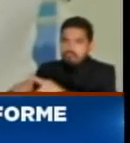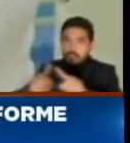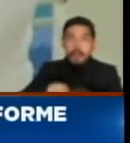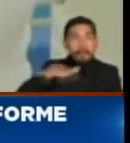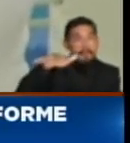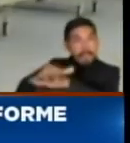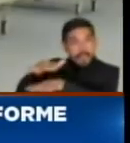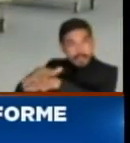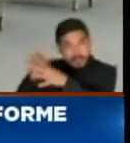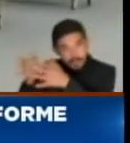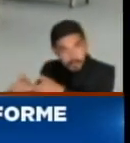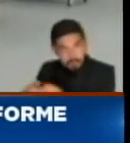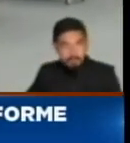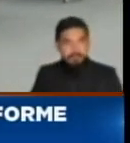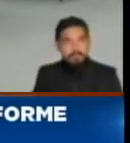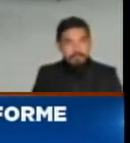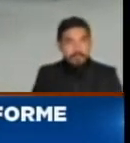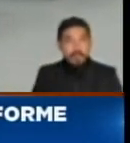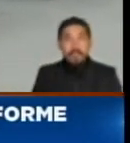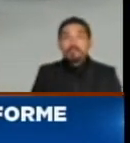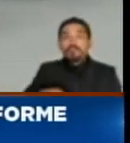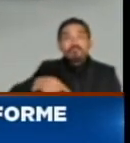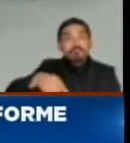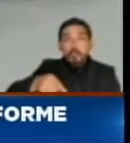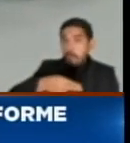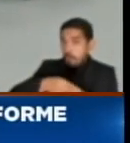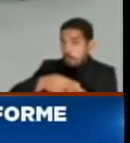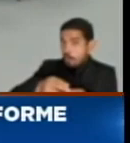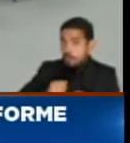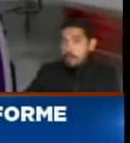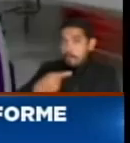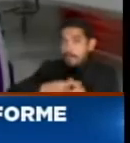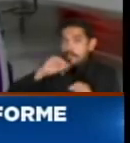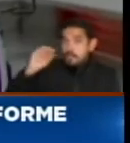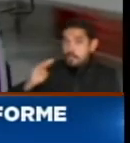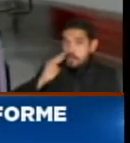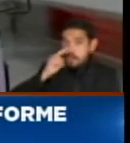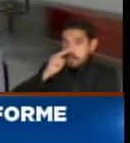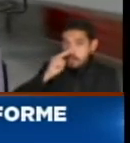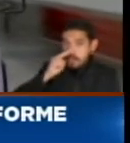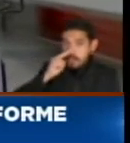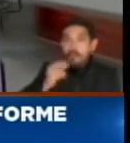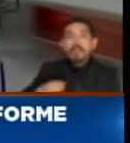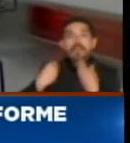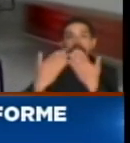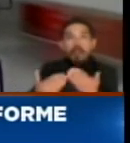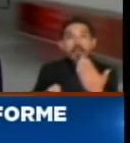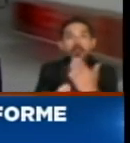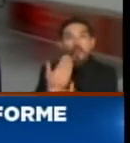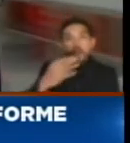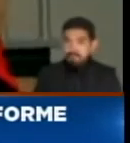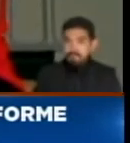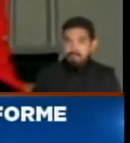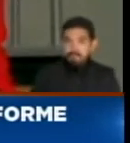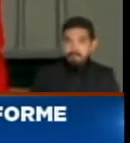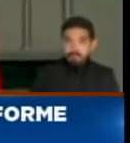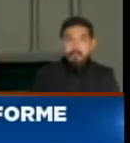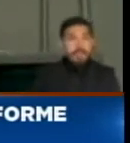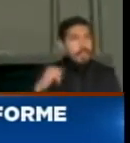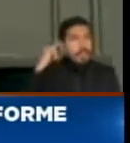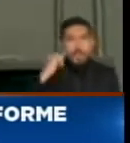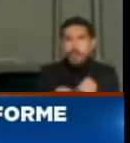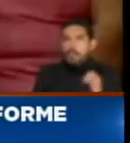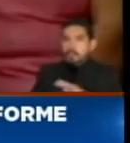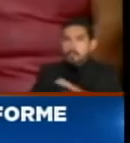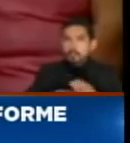Machala. Y en pocos días, en el mes de junio, entregaremos el hospital de Pedernales. Al